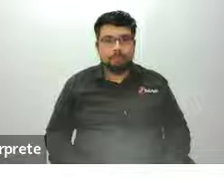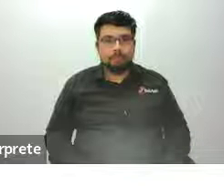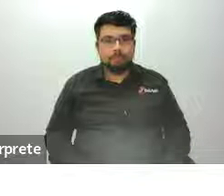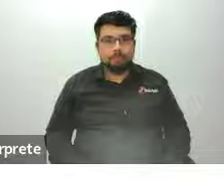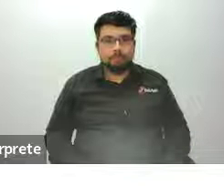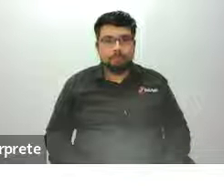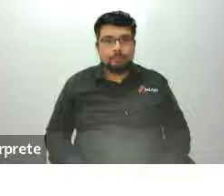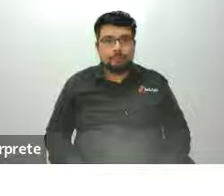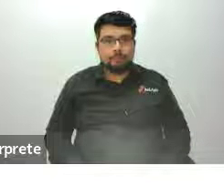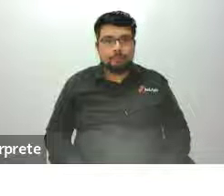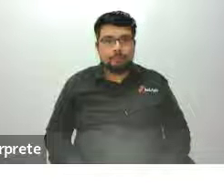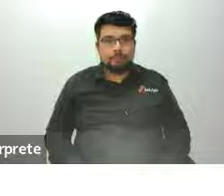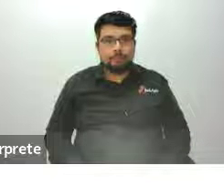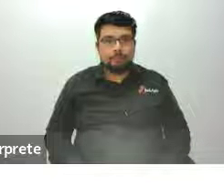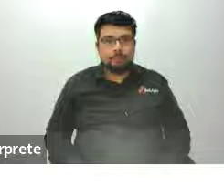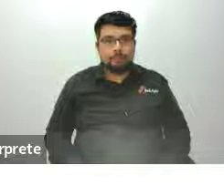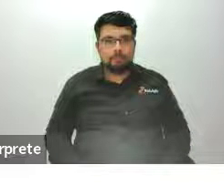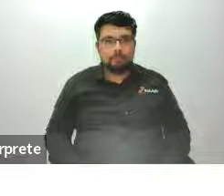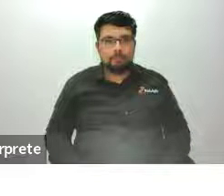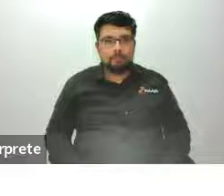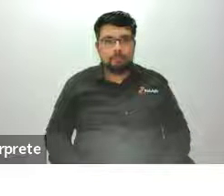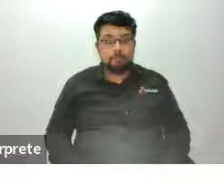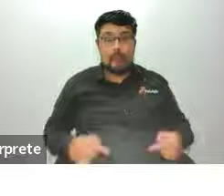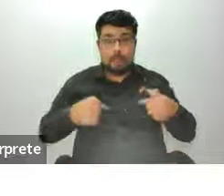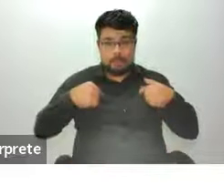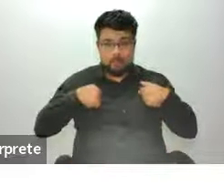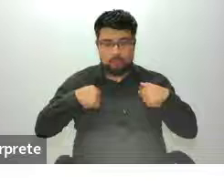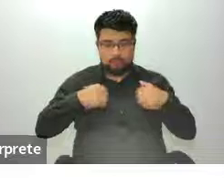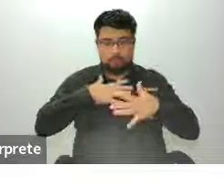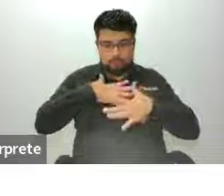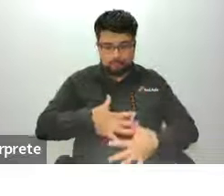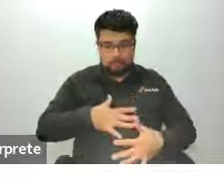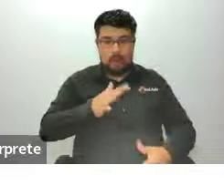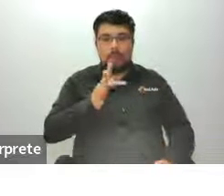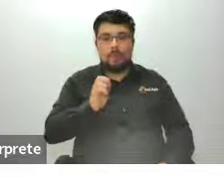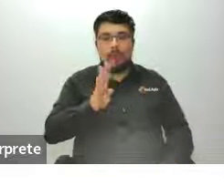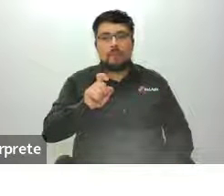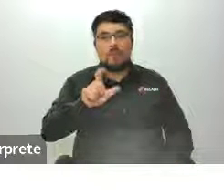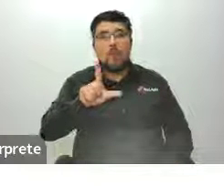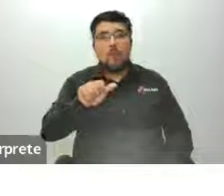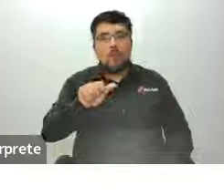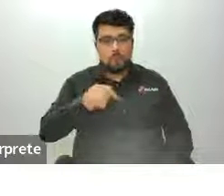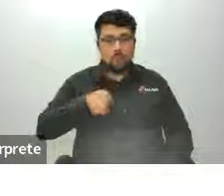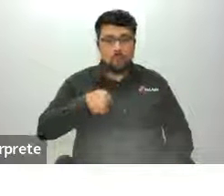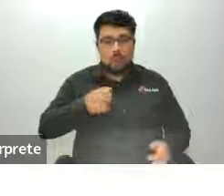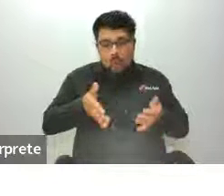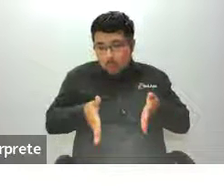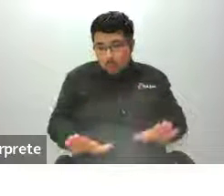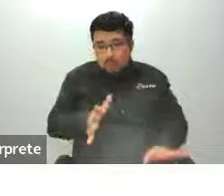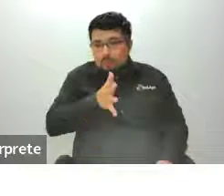am, si yo, Fabiola Otárola, hubiera nacido en